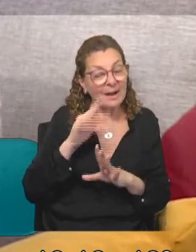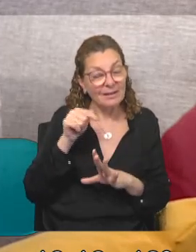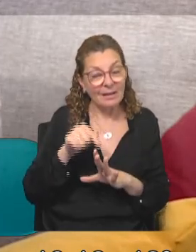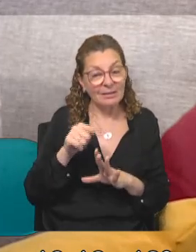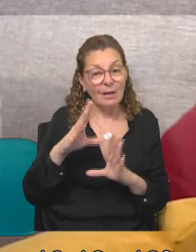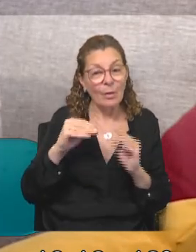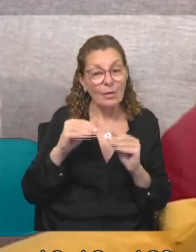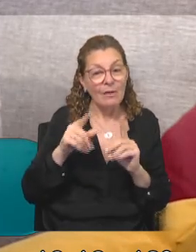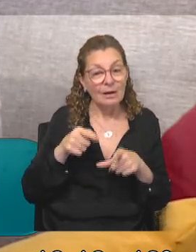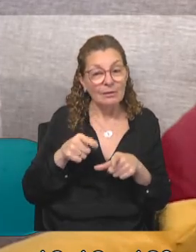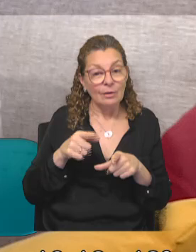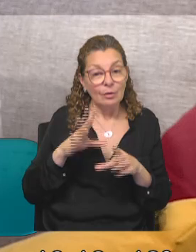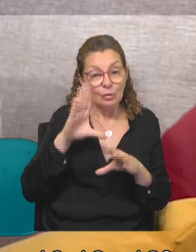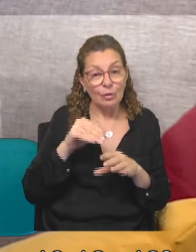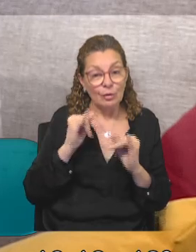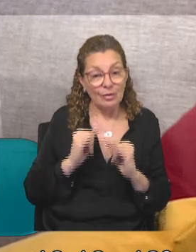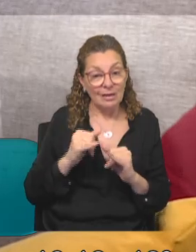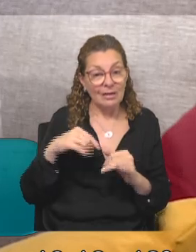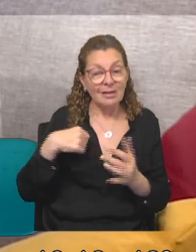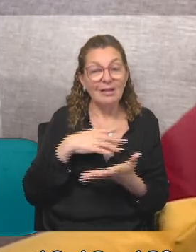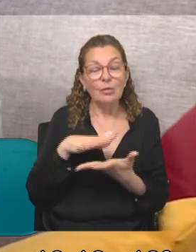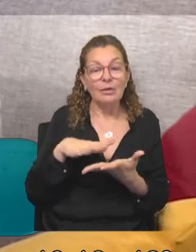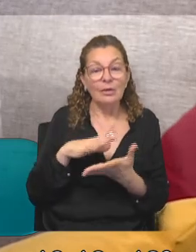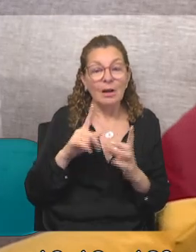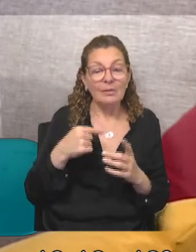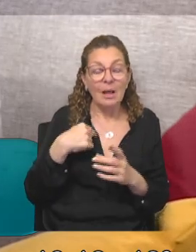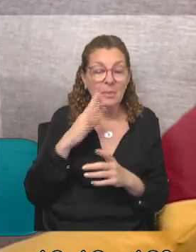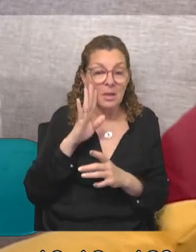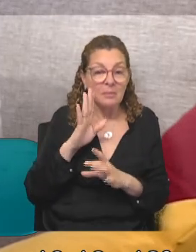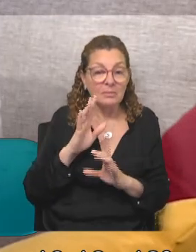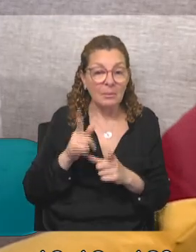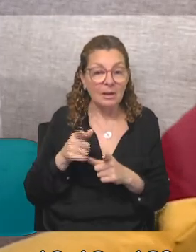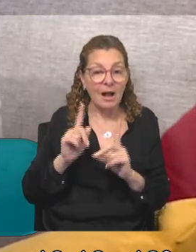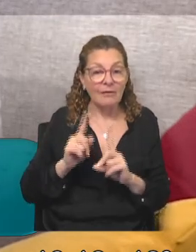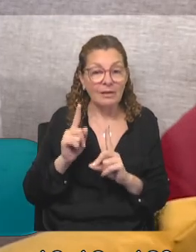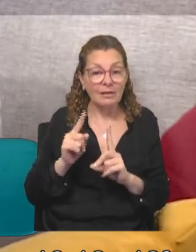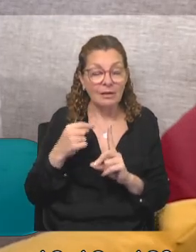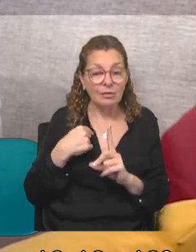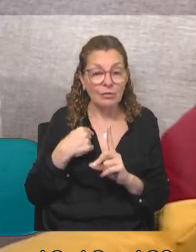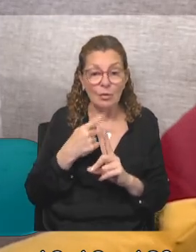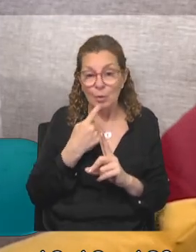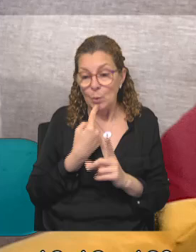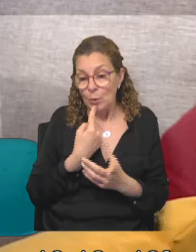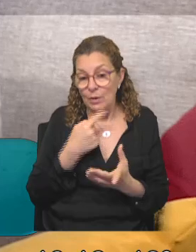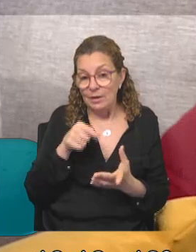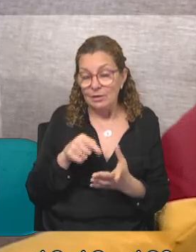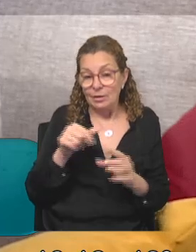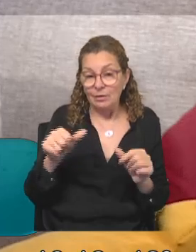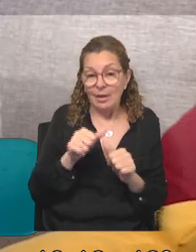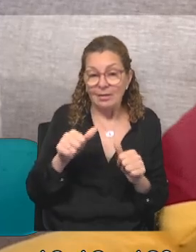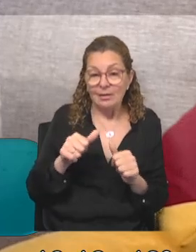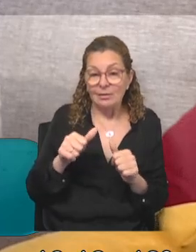habla de esto, todos pasamos por situaciones donde a mí me pasa en algunos momentos que yo dudo, ¿no?, si esto que estoy